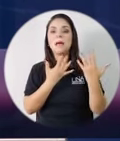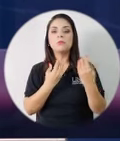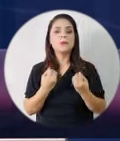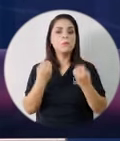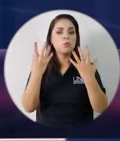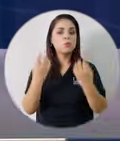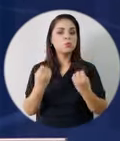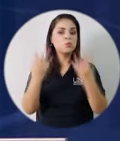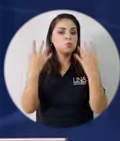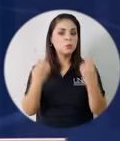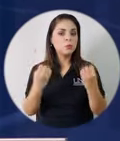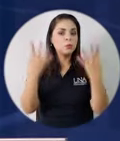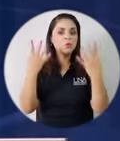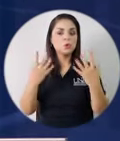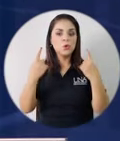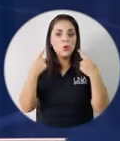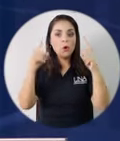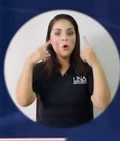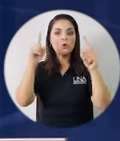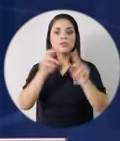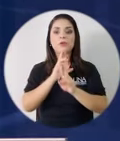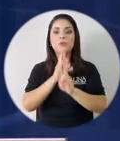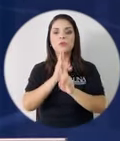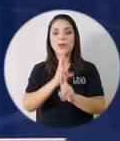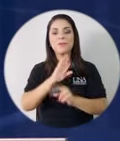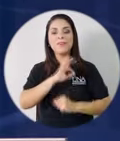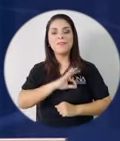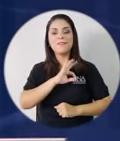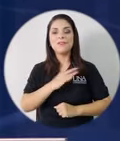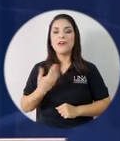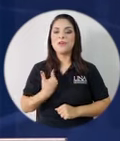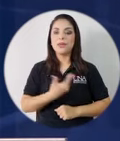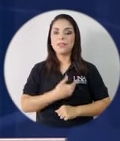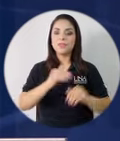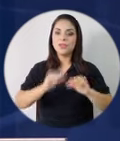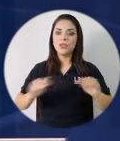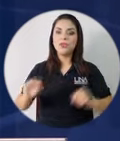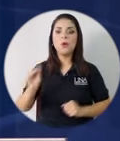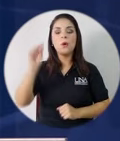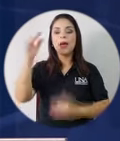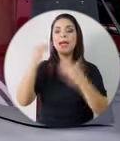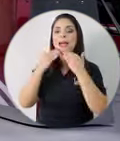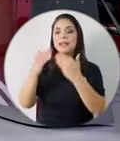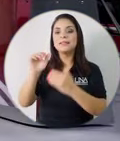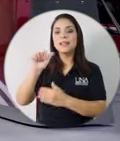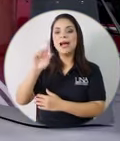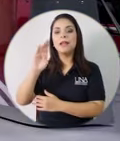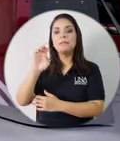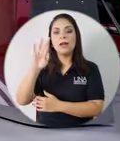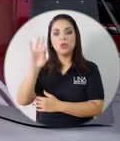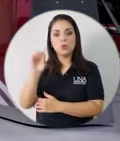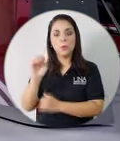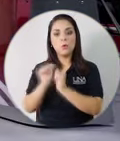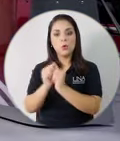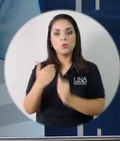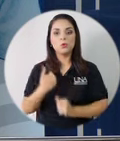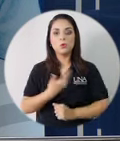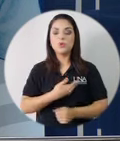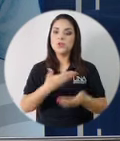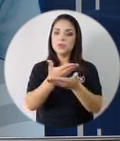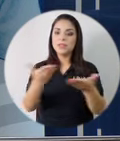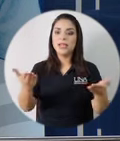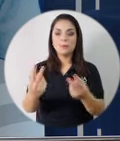adolescencia, y pues esperamos que sean muchos los frutos y los resultados pues en beneficio de nuestros niños, niñas y adolescentes. Muchas